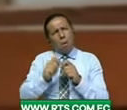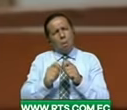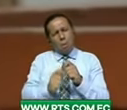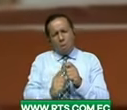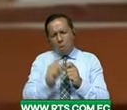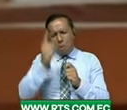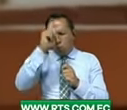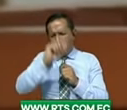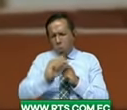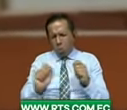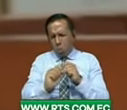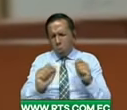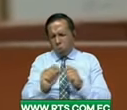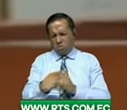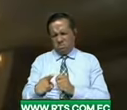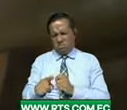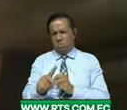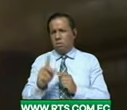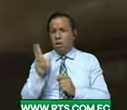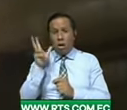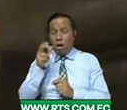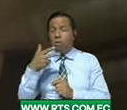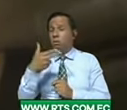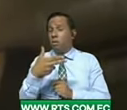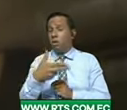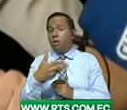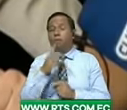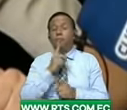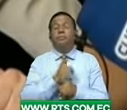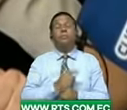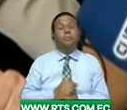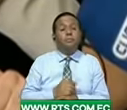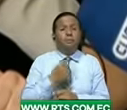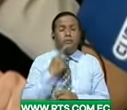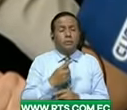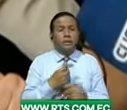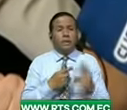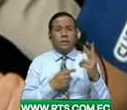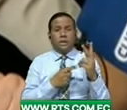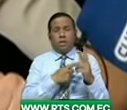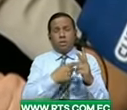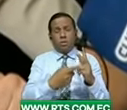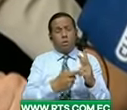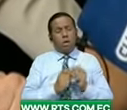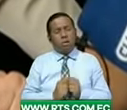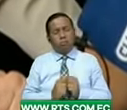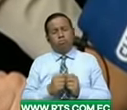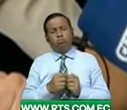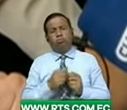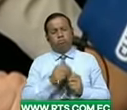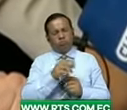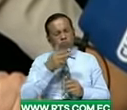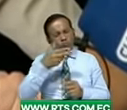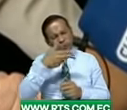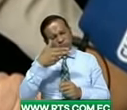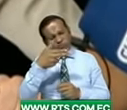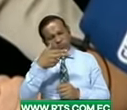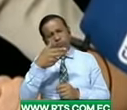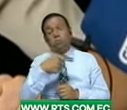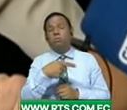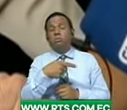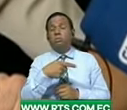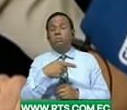tantos disparos se escucharan. Básicamente, según los primeros indicios, habían sido 3 personas que vinieron caminando, habían realizado disparos, había